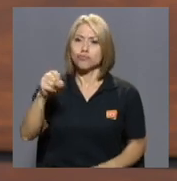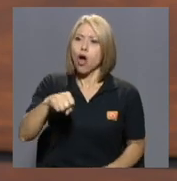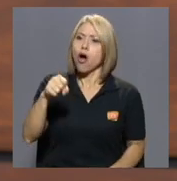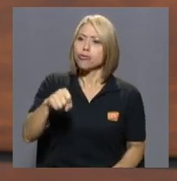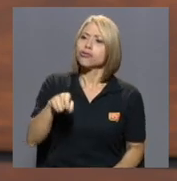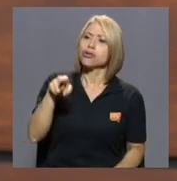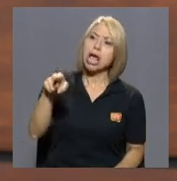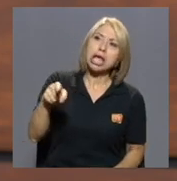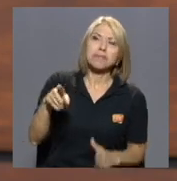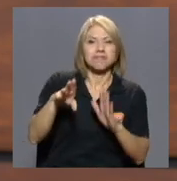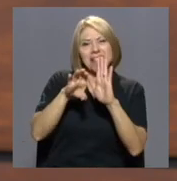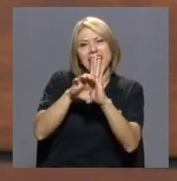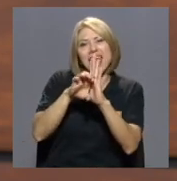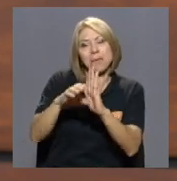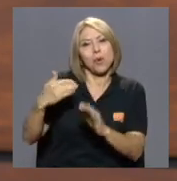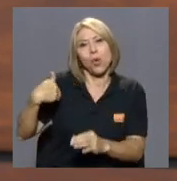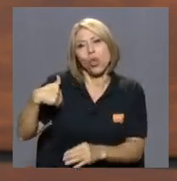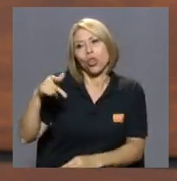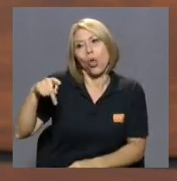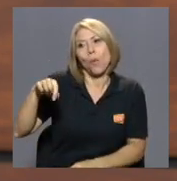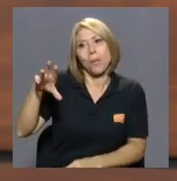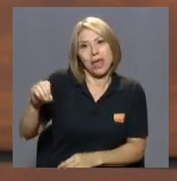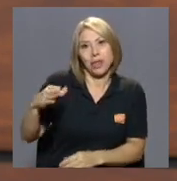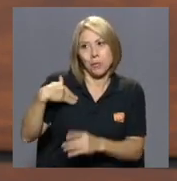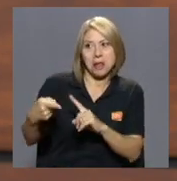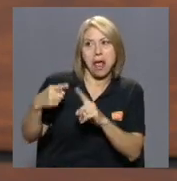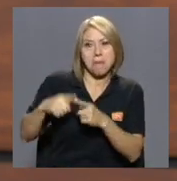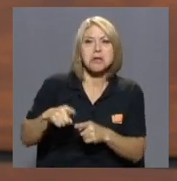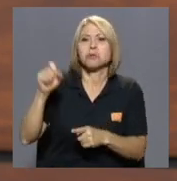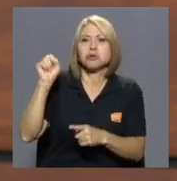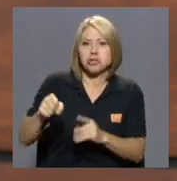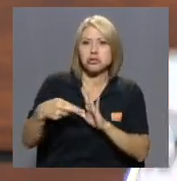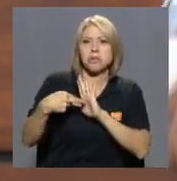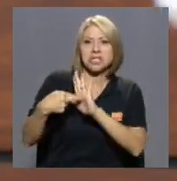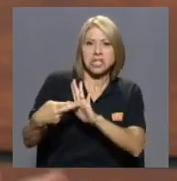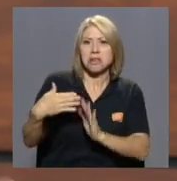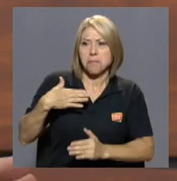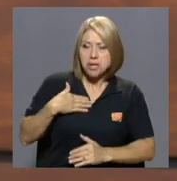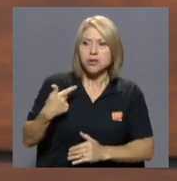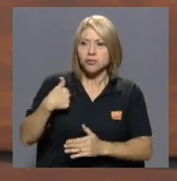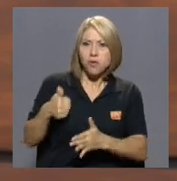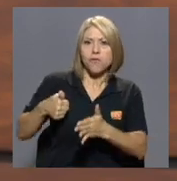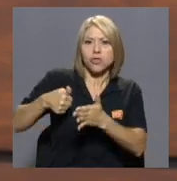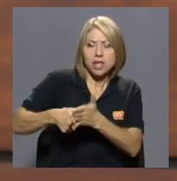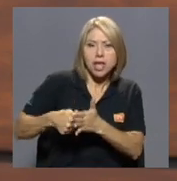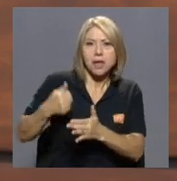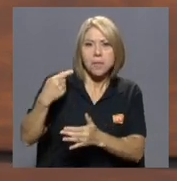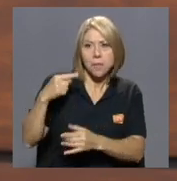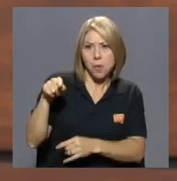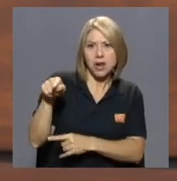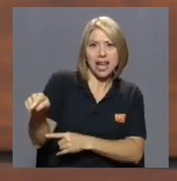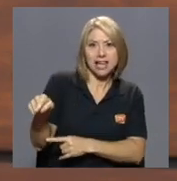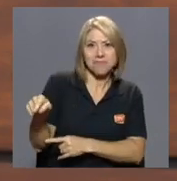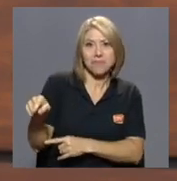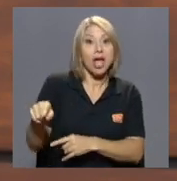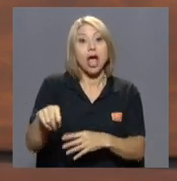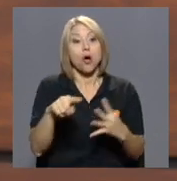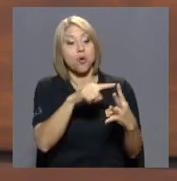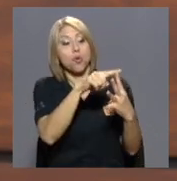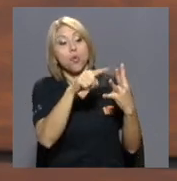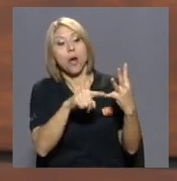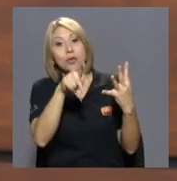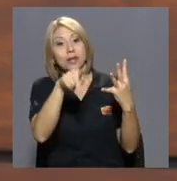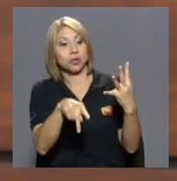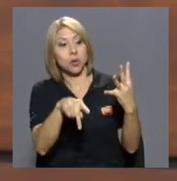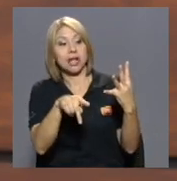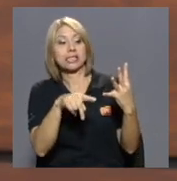don Pedro sí me representa porque yo voté por él dentro de los 4 o 5 candidatos que había en mi distrito electoral,